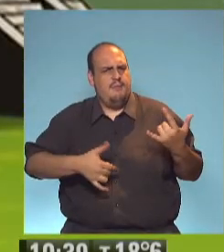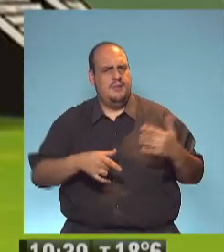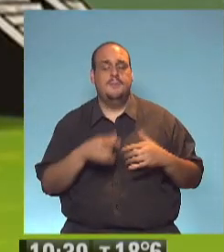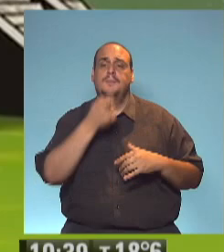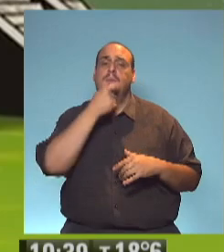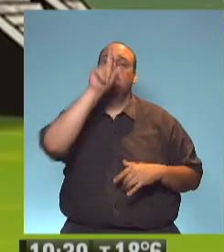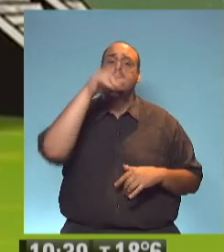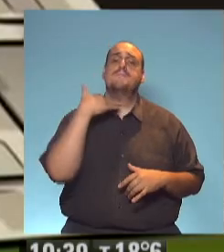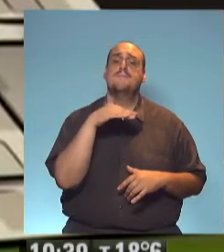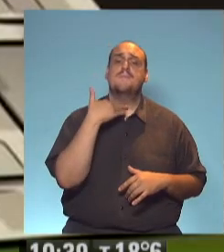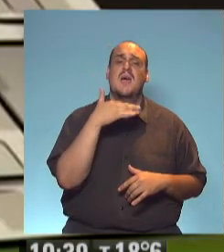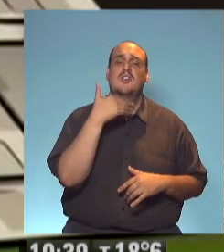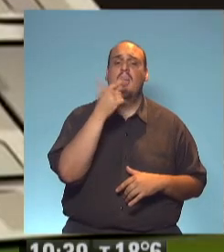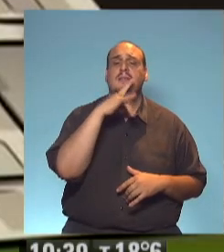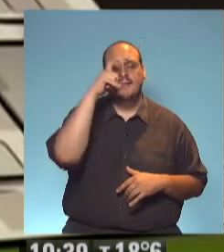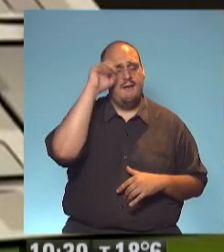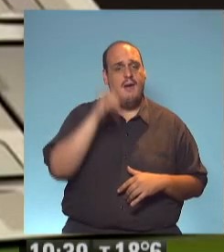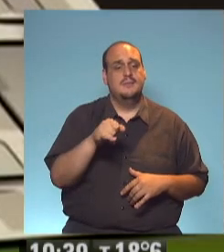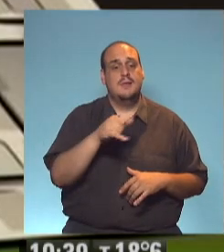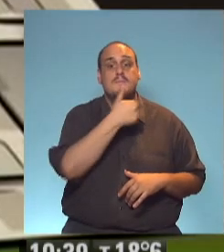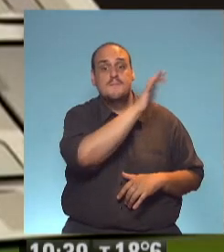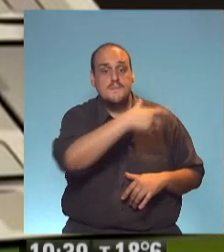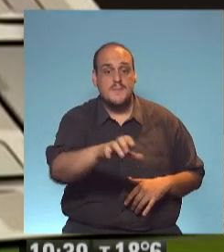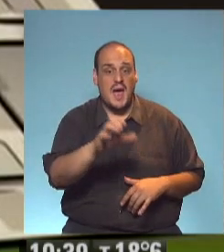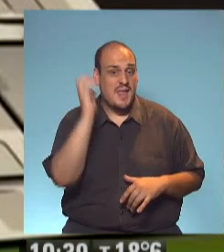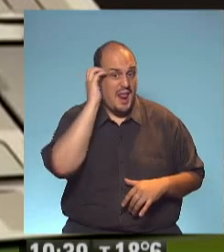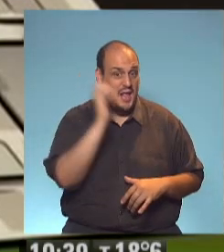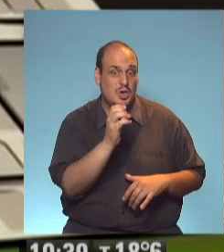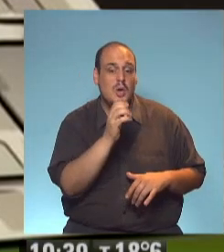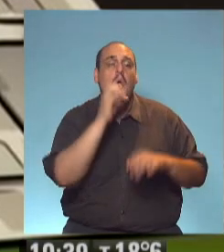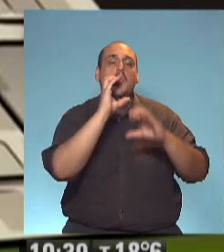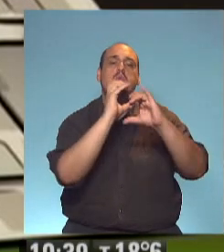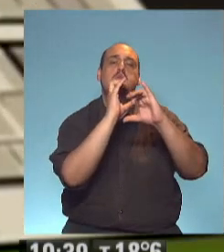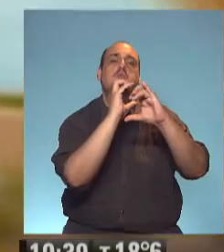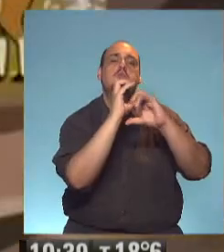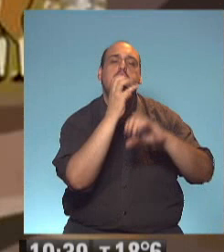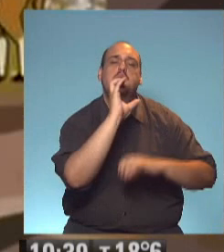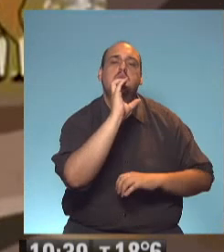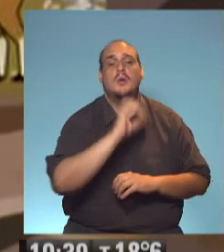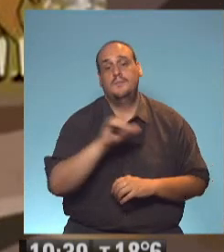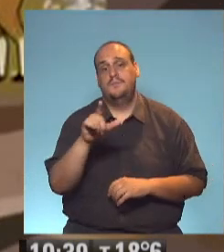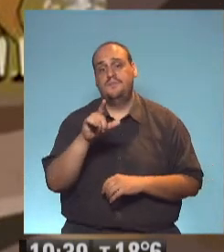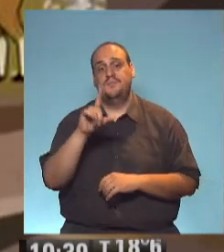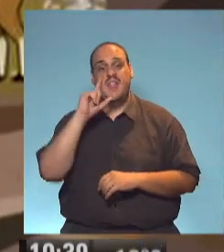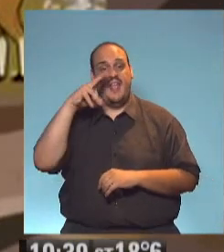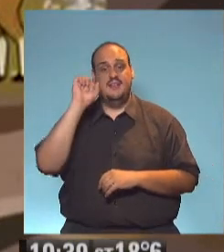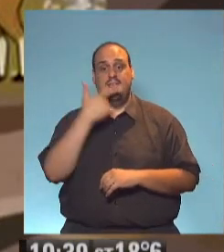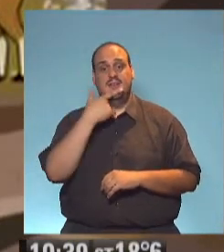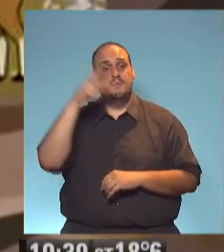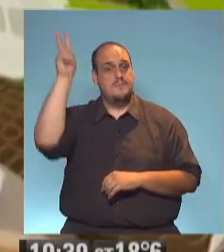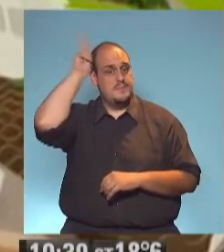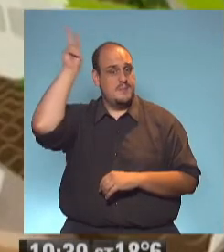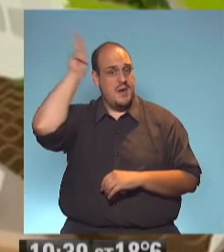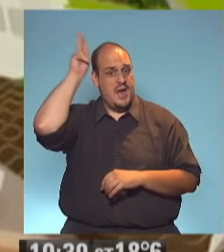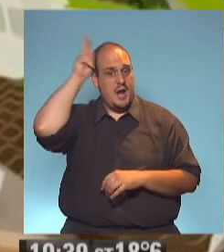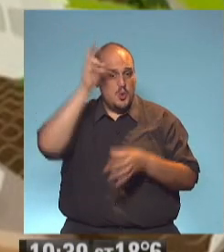México usaron caracoles del mar para hacer instrumentos de viento. Los incas en Perú usaron la